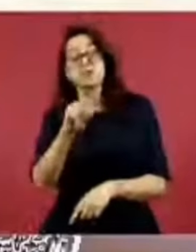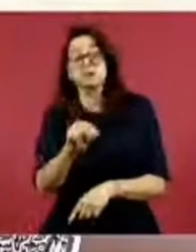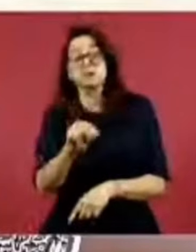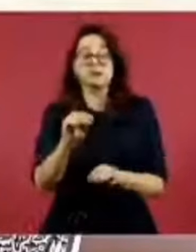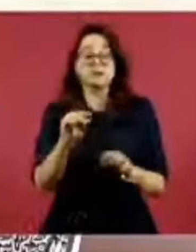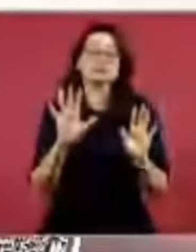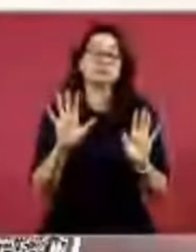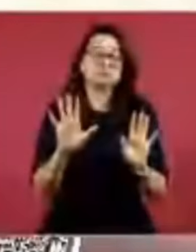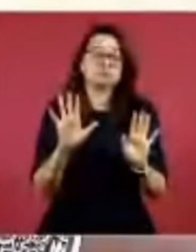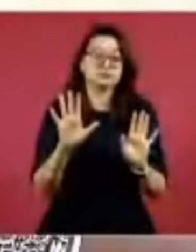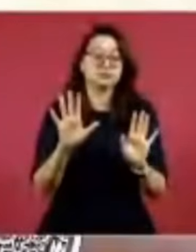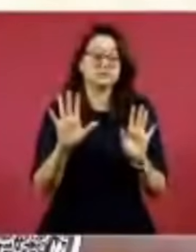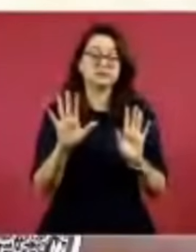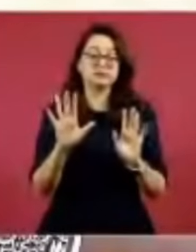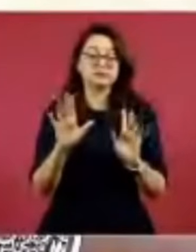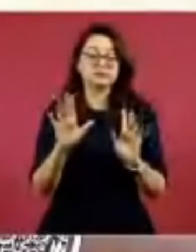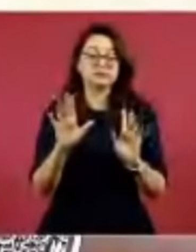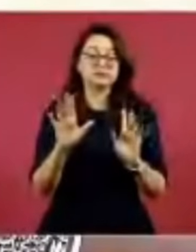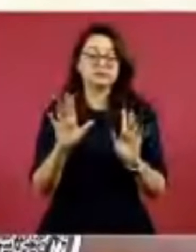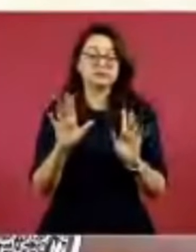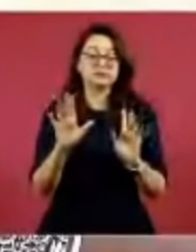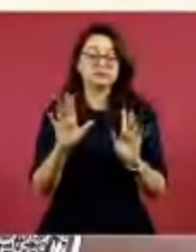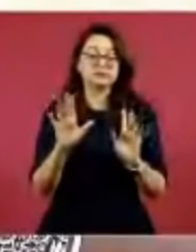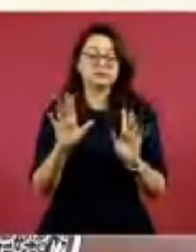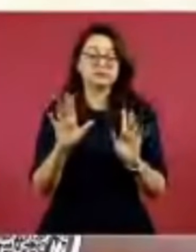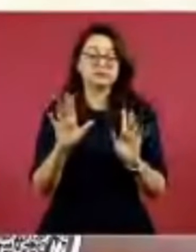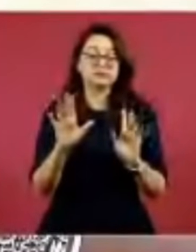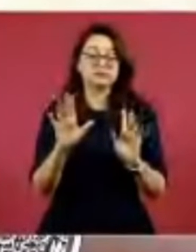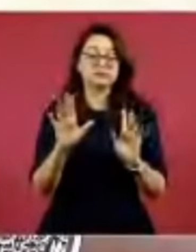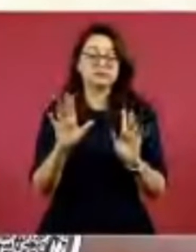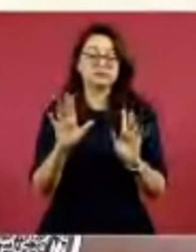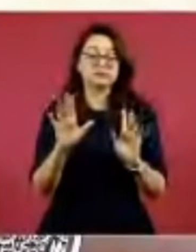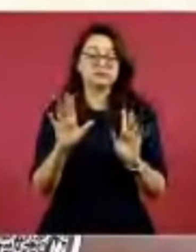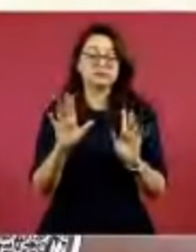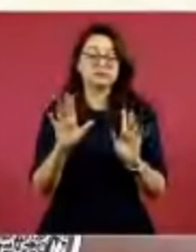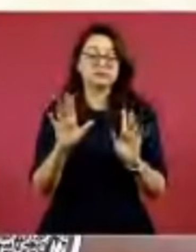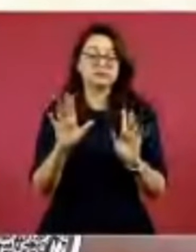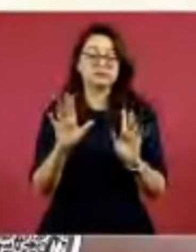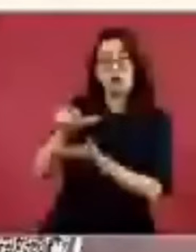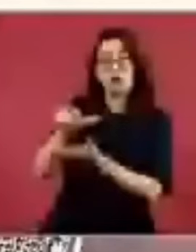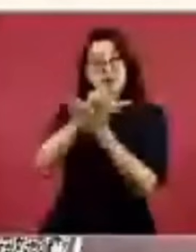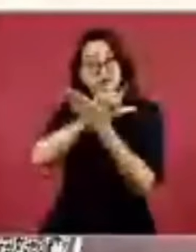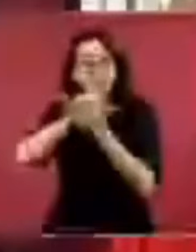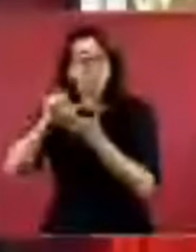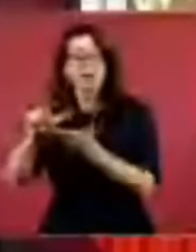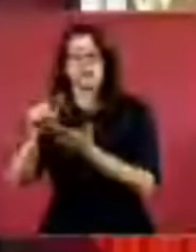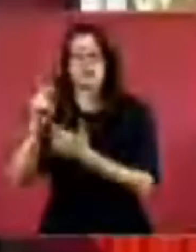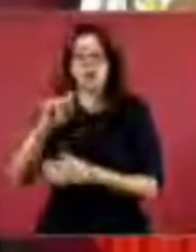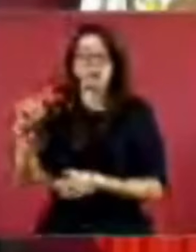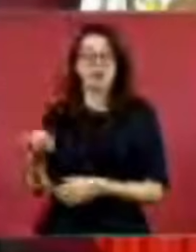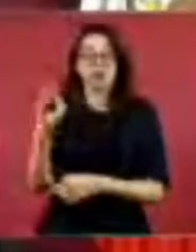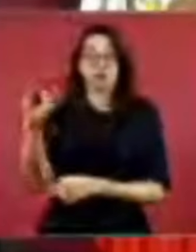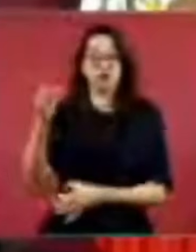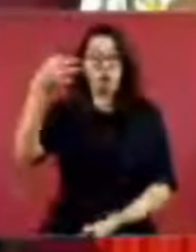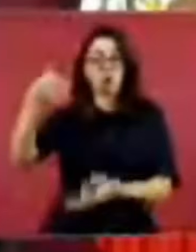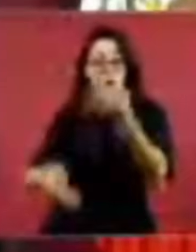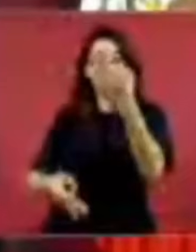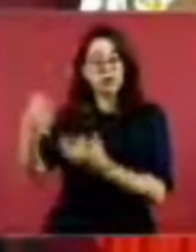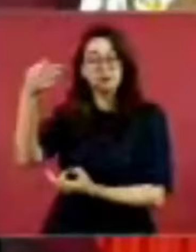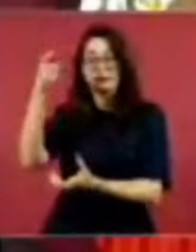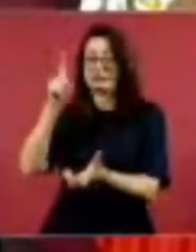o mejor dicho, iniciar la limpieza en el Poder Judicial,